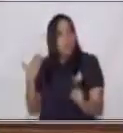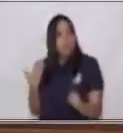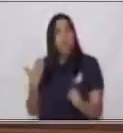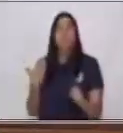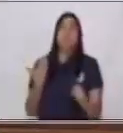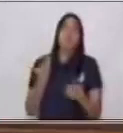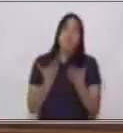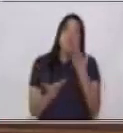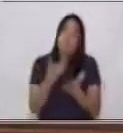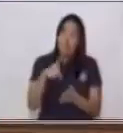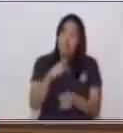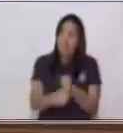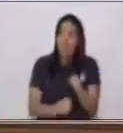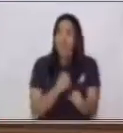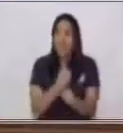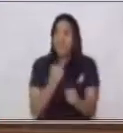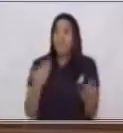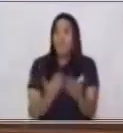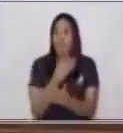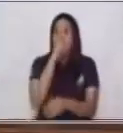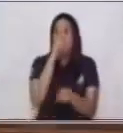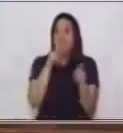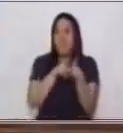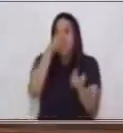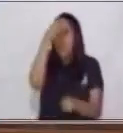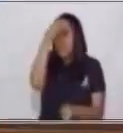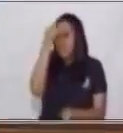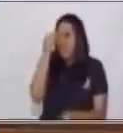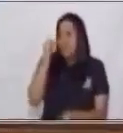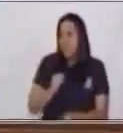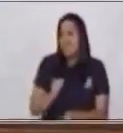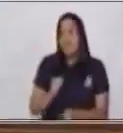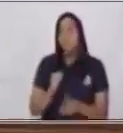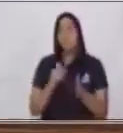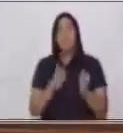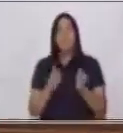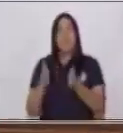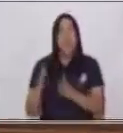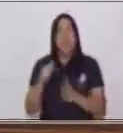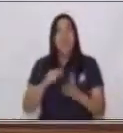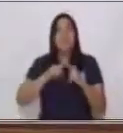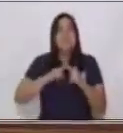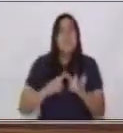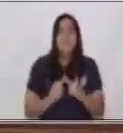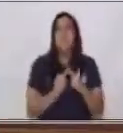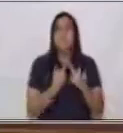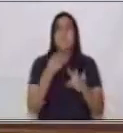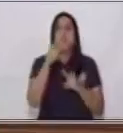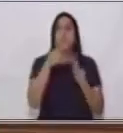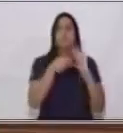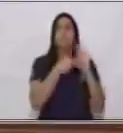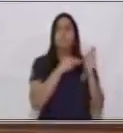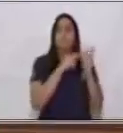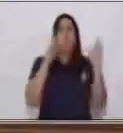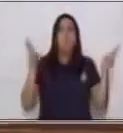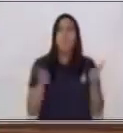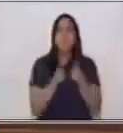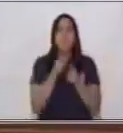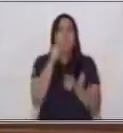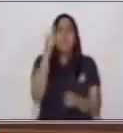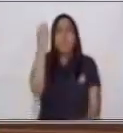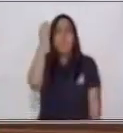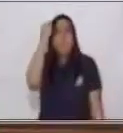este año. Y entonces, para comenzar, necesito también que pienses, ¿qué es un resumen? ¿Qué crees tú que es un resumen?